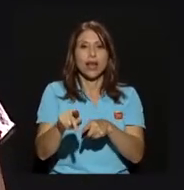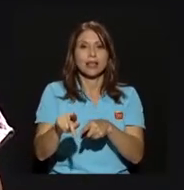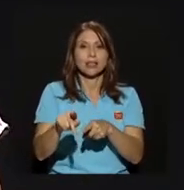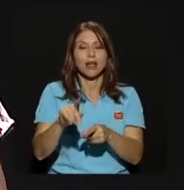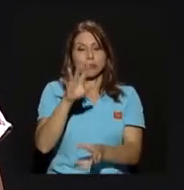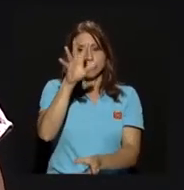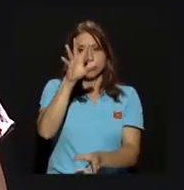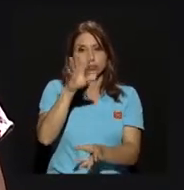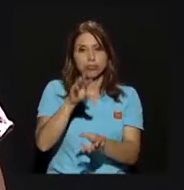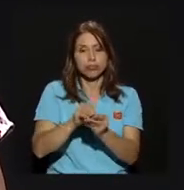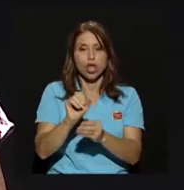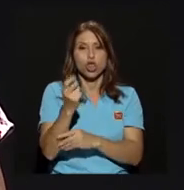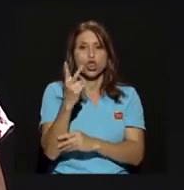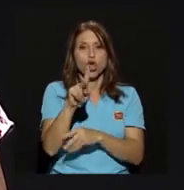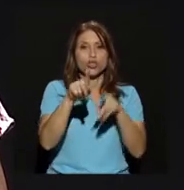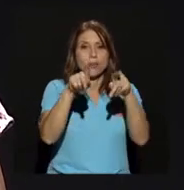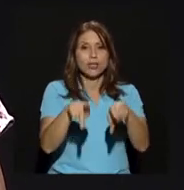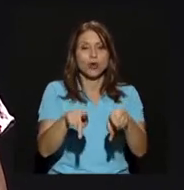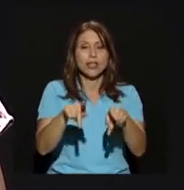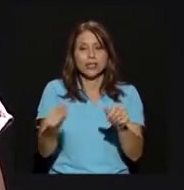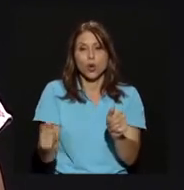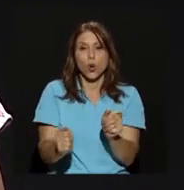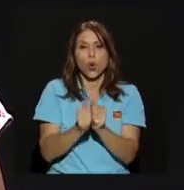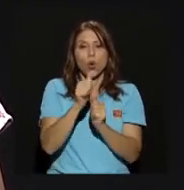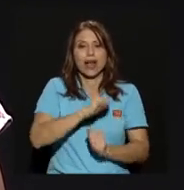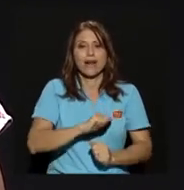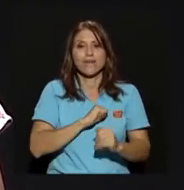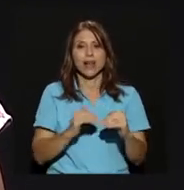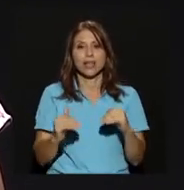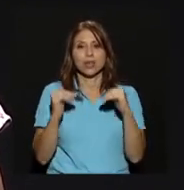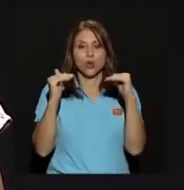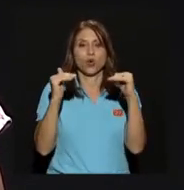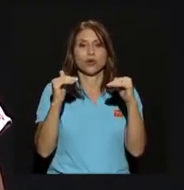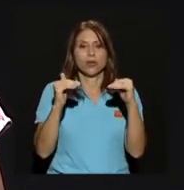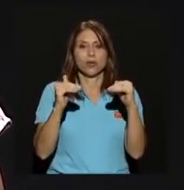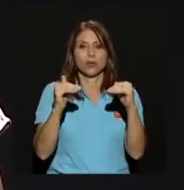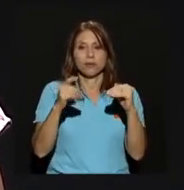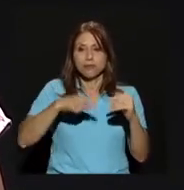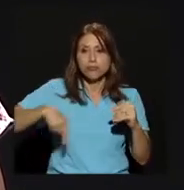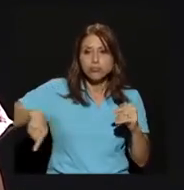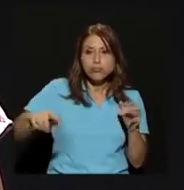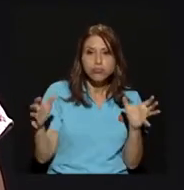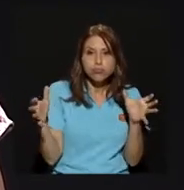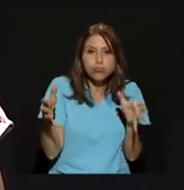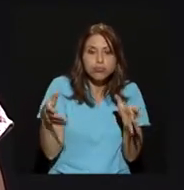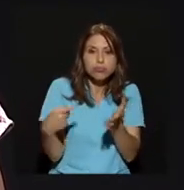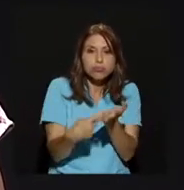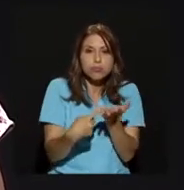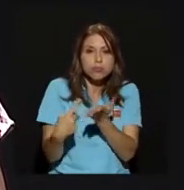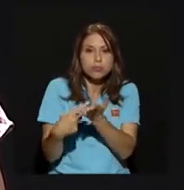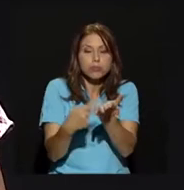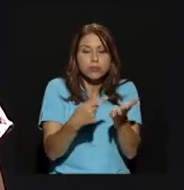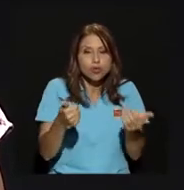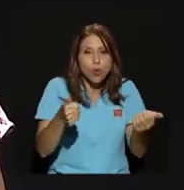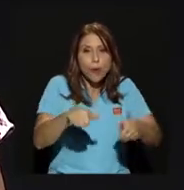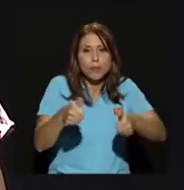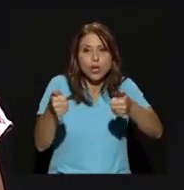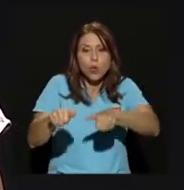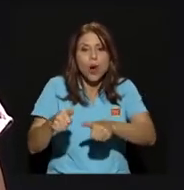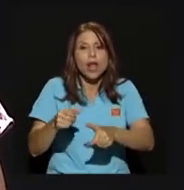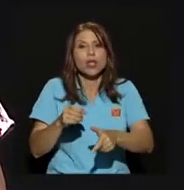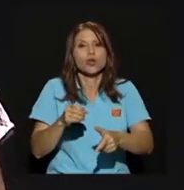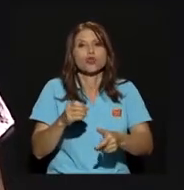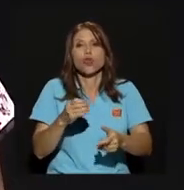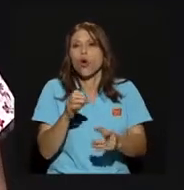12 personas junto con el rector que tomamos acuerdos, planteamos